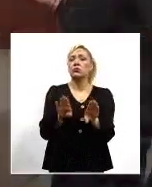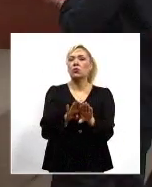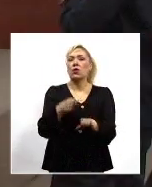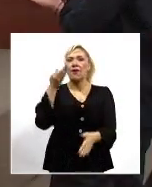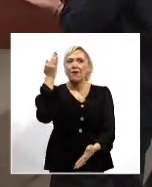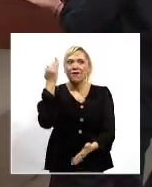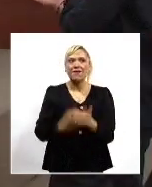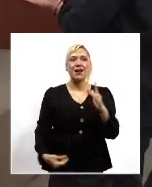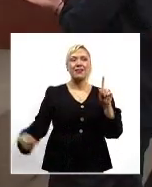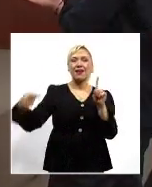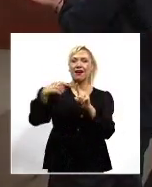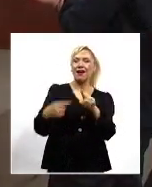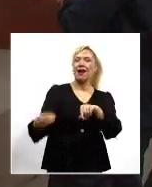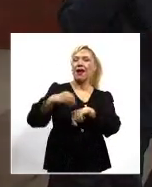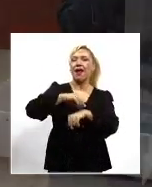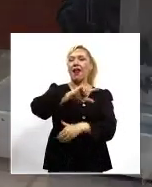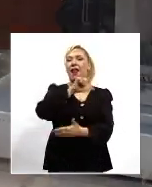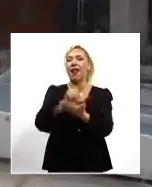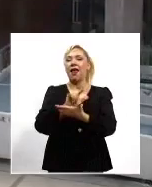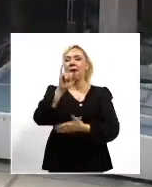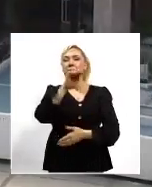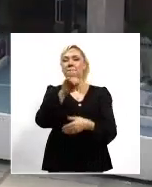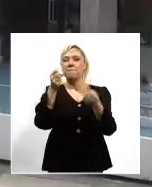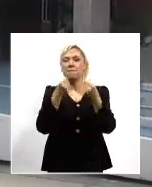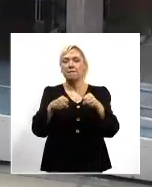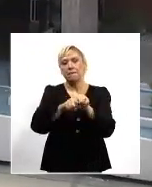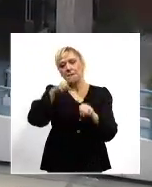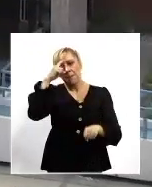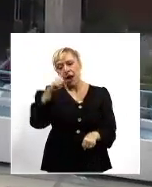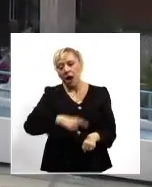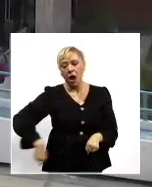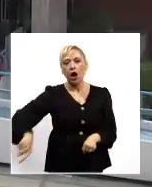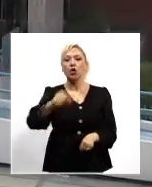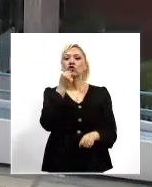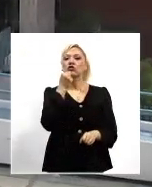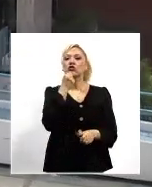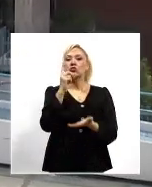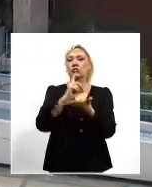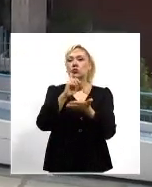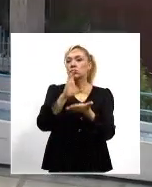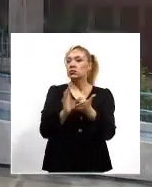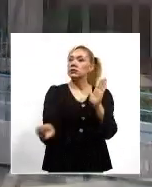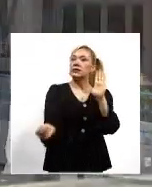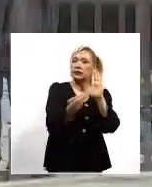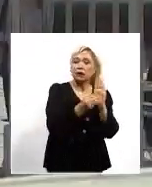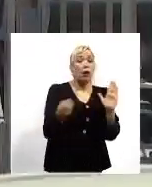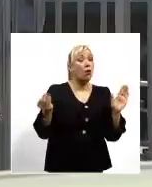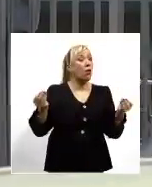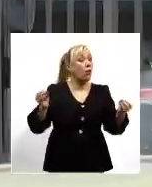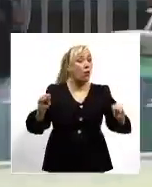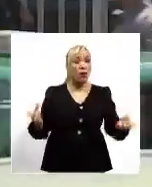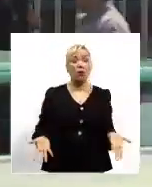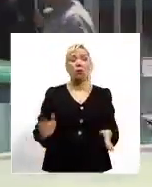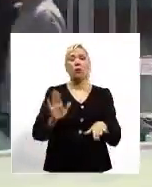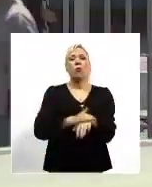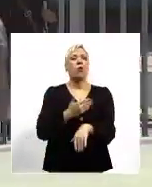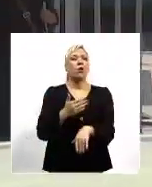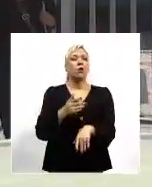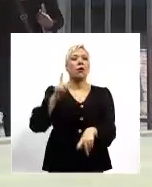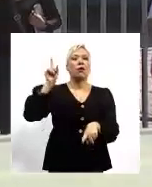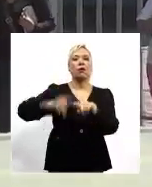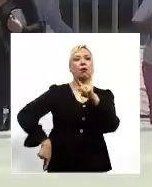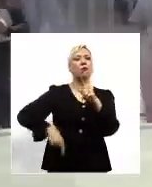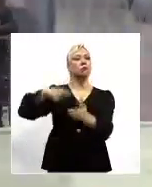un apartado en la ley del IMSS dedicado a los menores con discapacidad a fin de que su atención médica nunca se